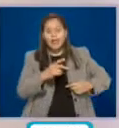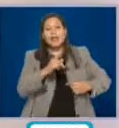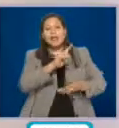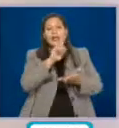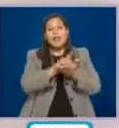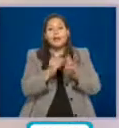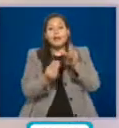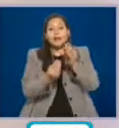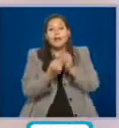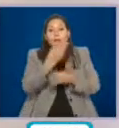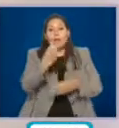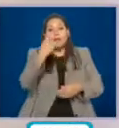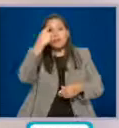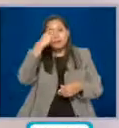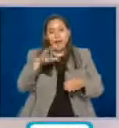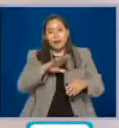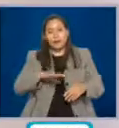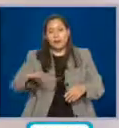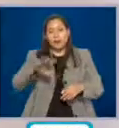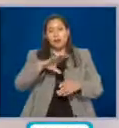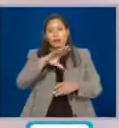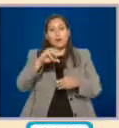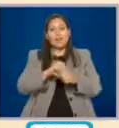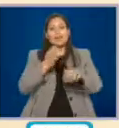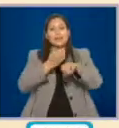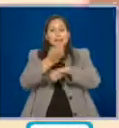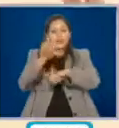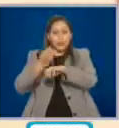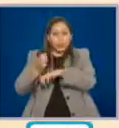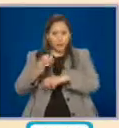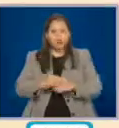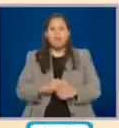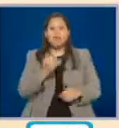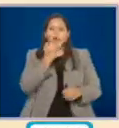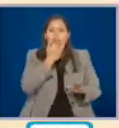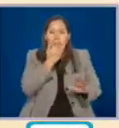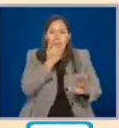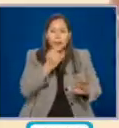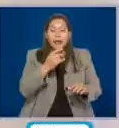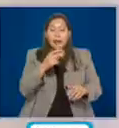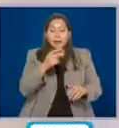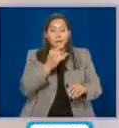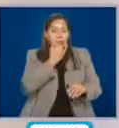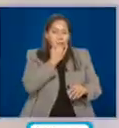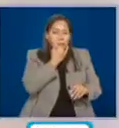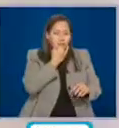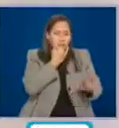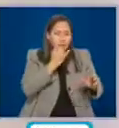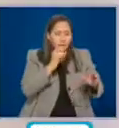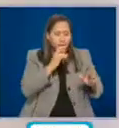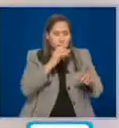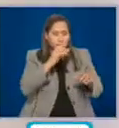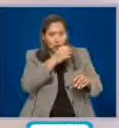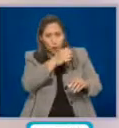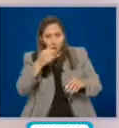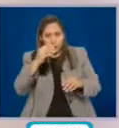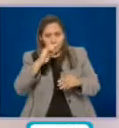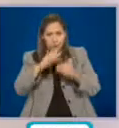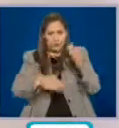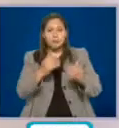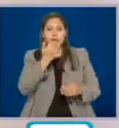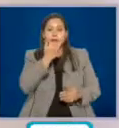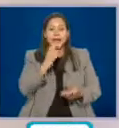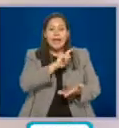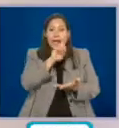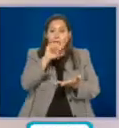normatividad a nivel estatal. Así es. Estas normas, déjame cerrar la idea. Perdón, esta